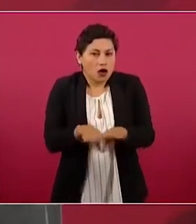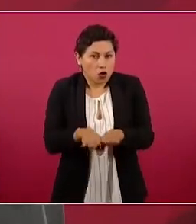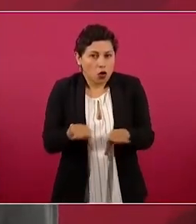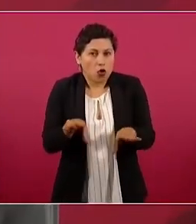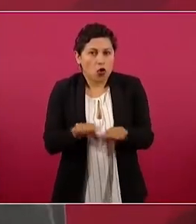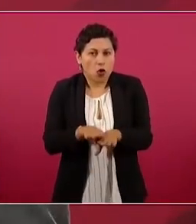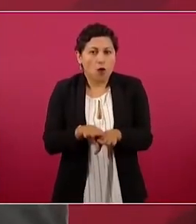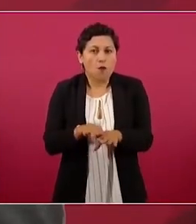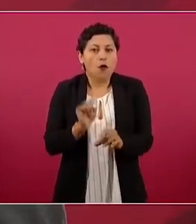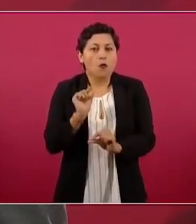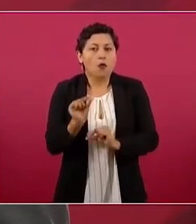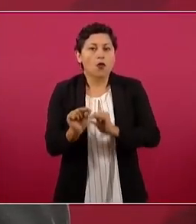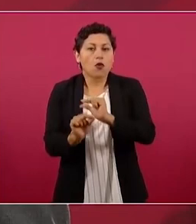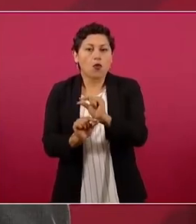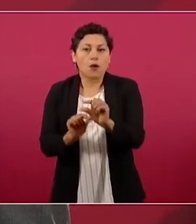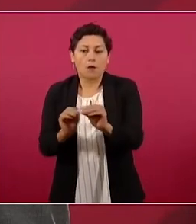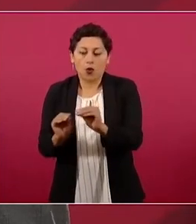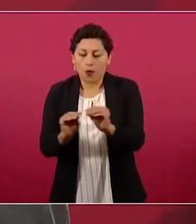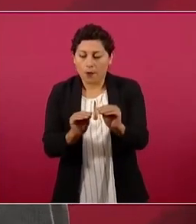armando